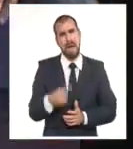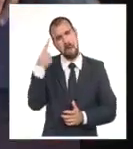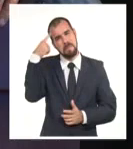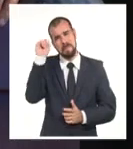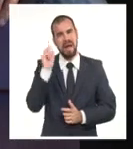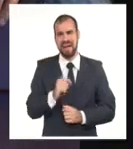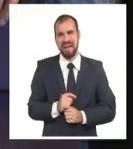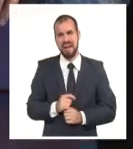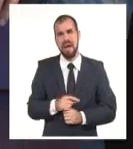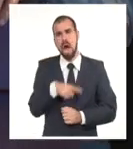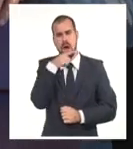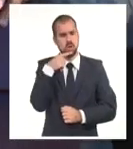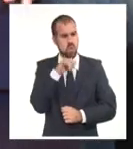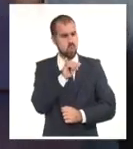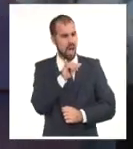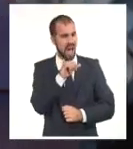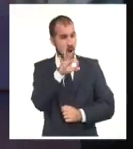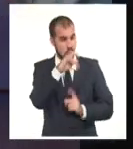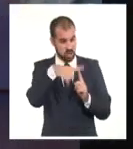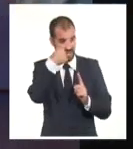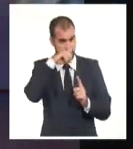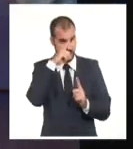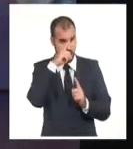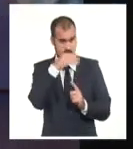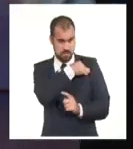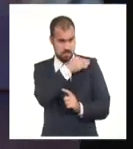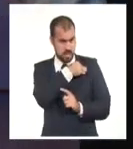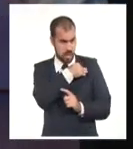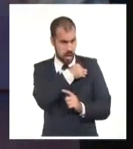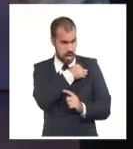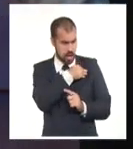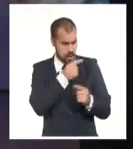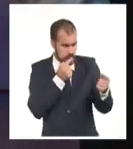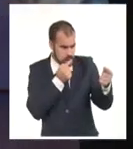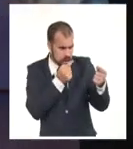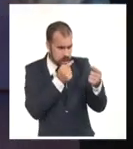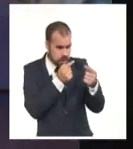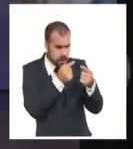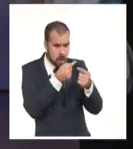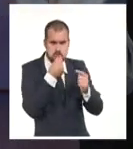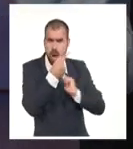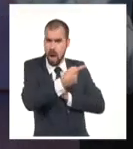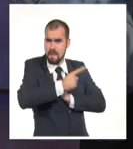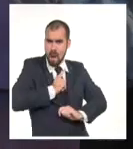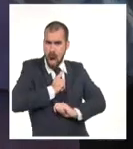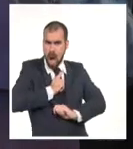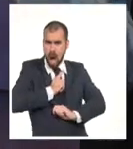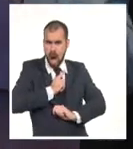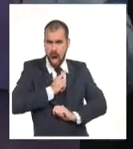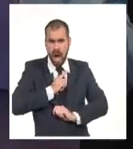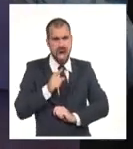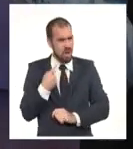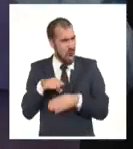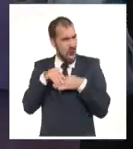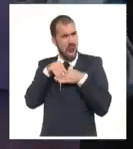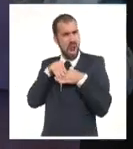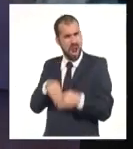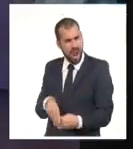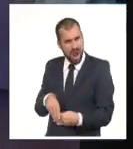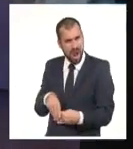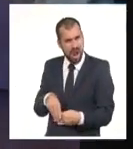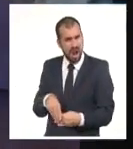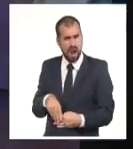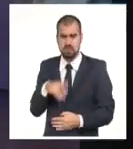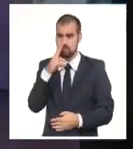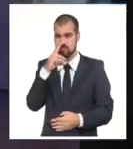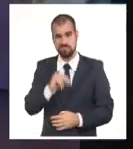inerme ante el cerco militar ofensivo de la OTAN es por lo menos irresponsable. Han llevado a ese país a una situación